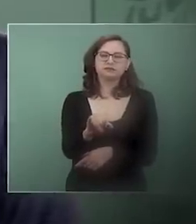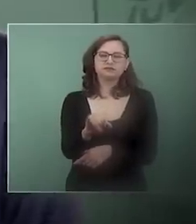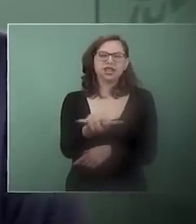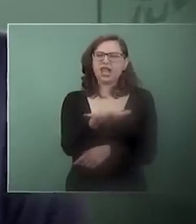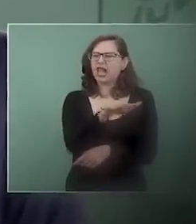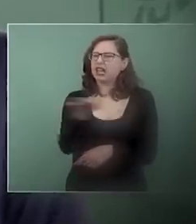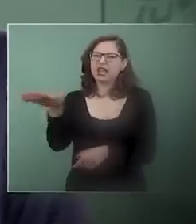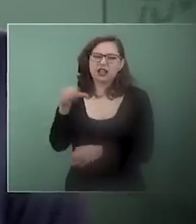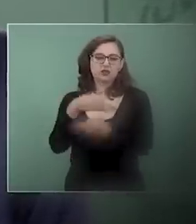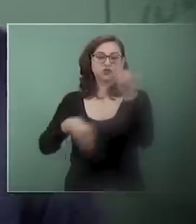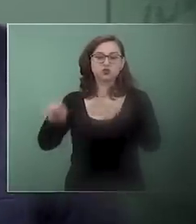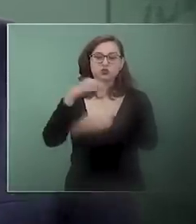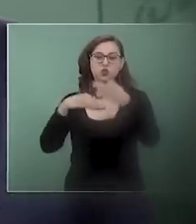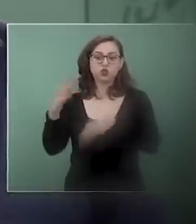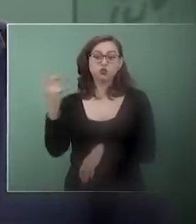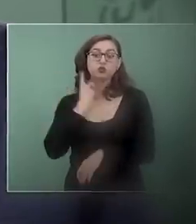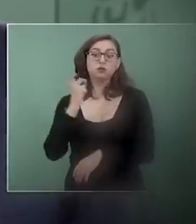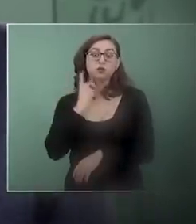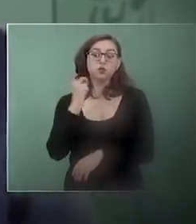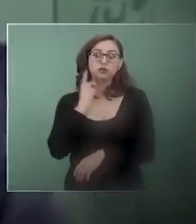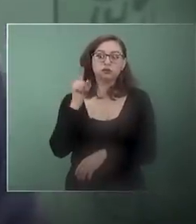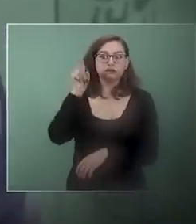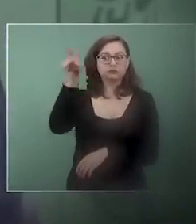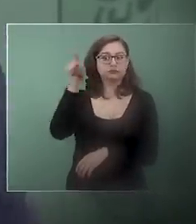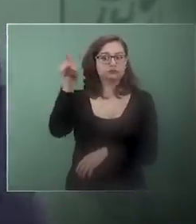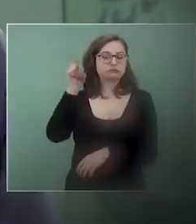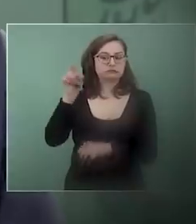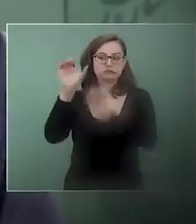partido, tienen que definirse,